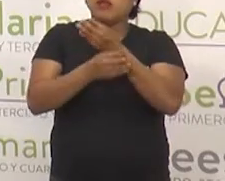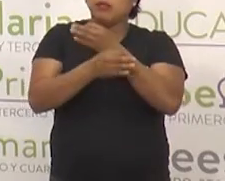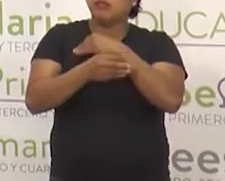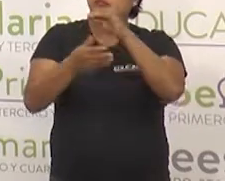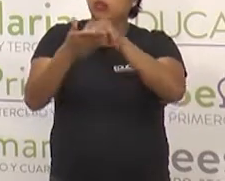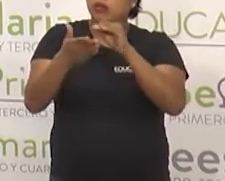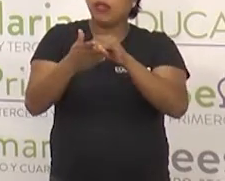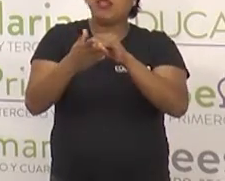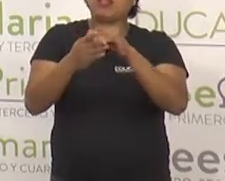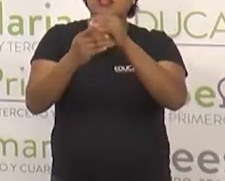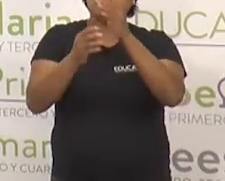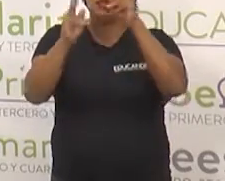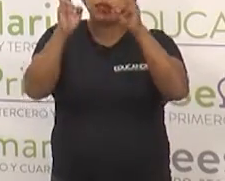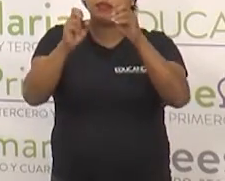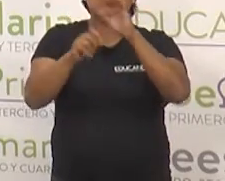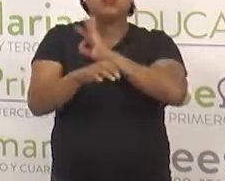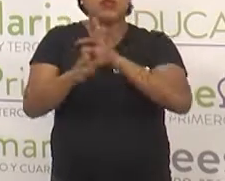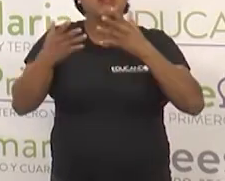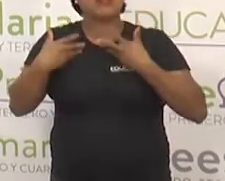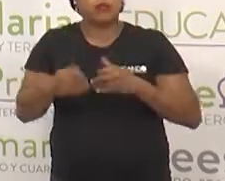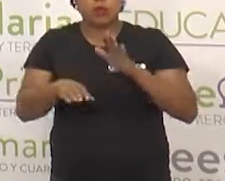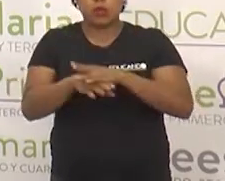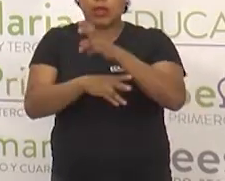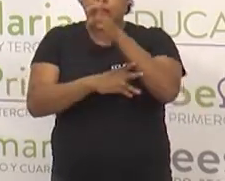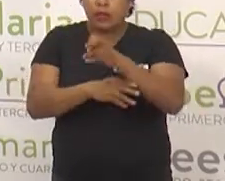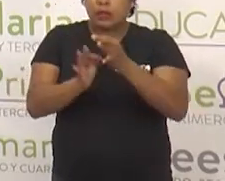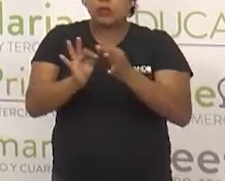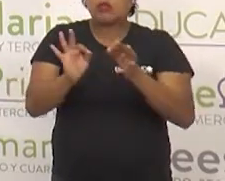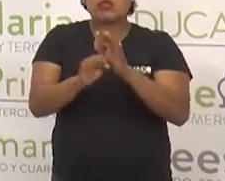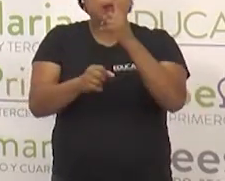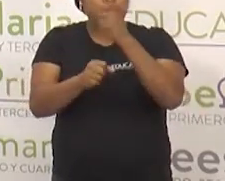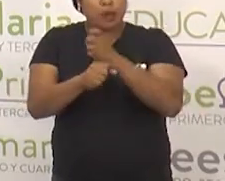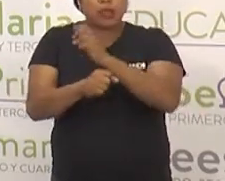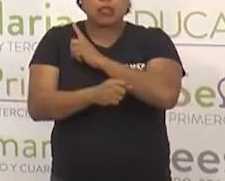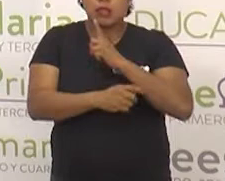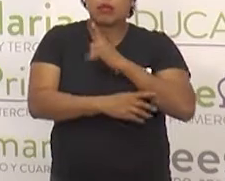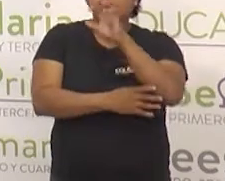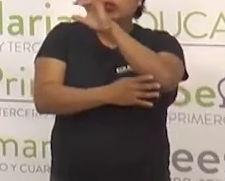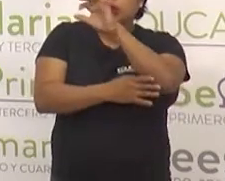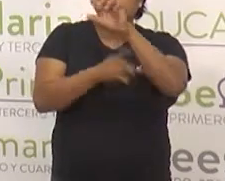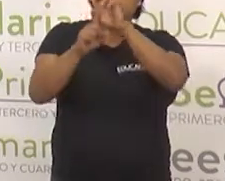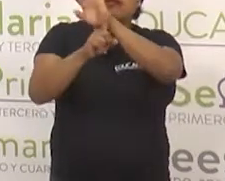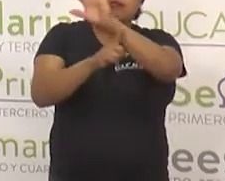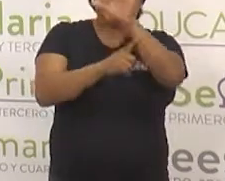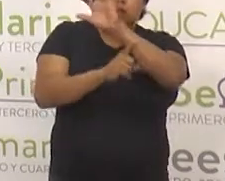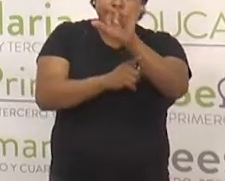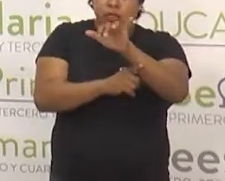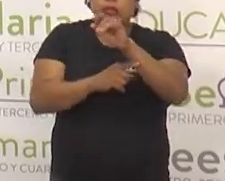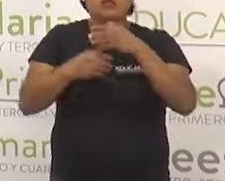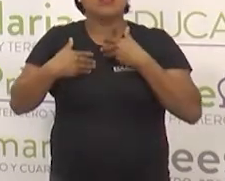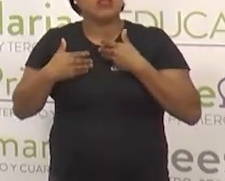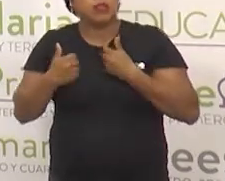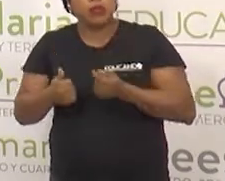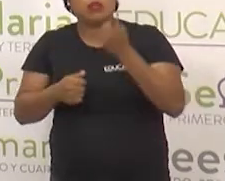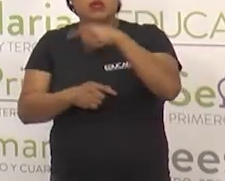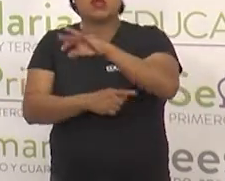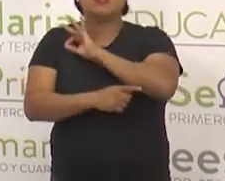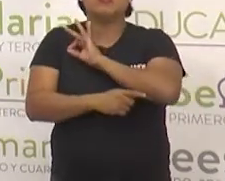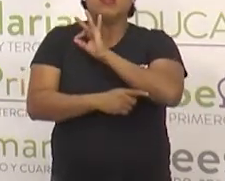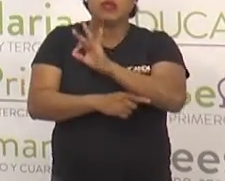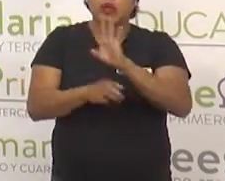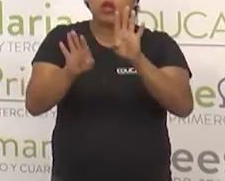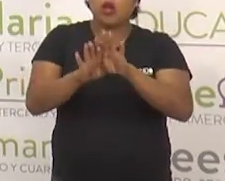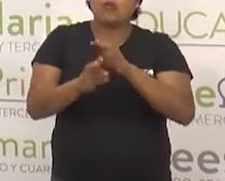y comprenderlo. Porque una parte fundamental es, primero, leer el texto, comprenderlo, para así